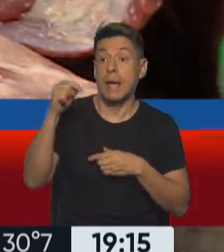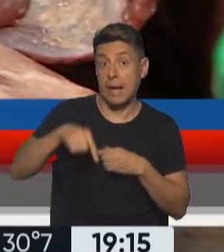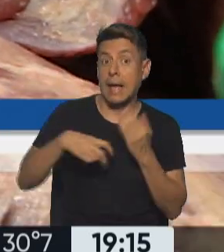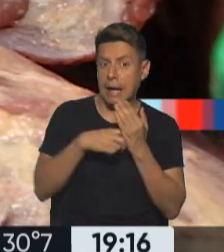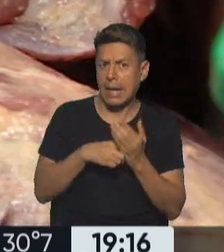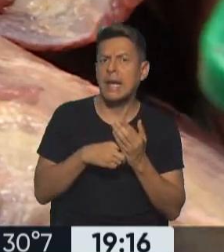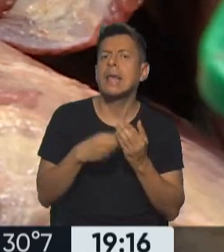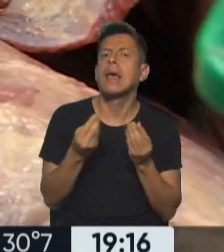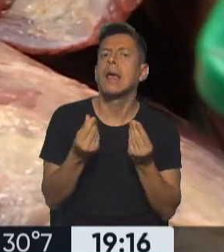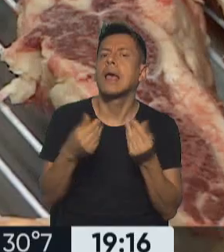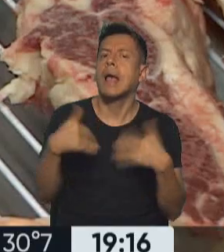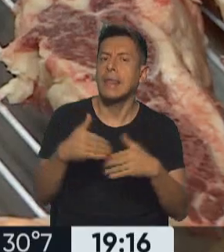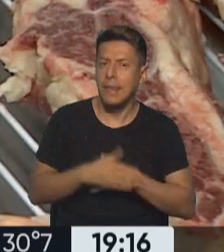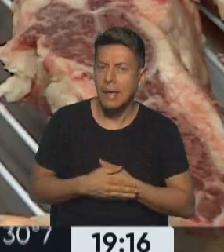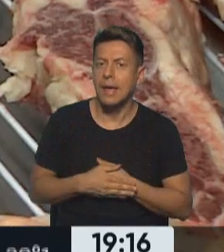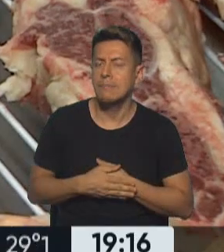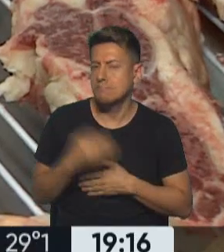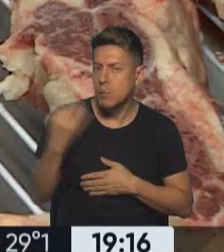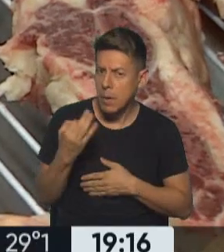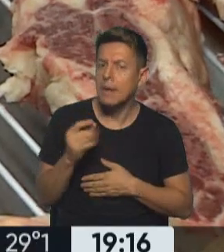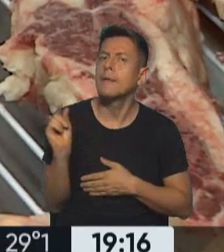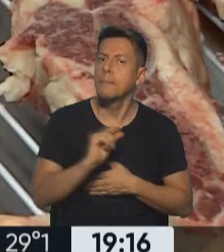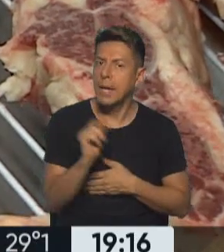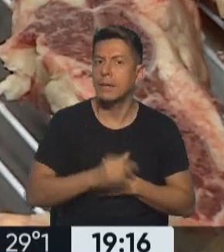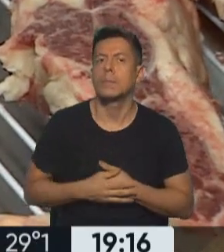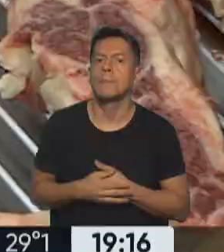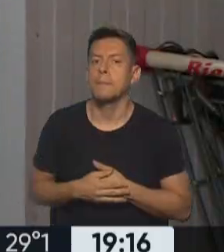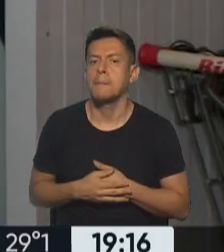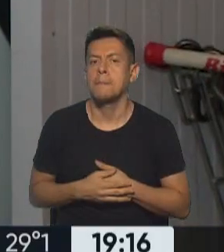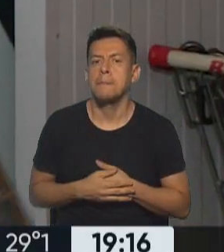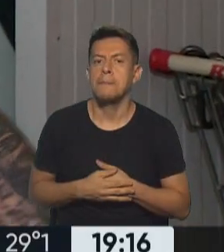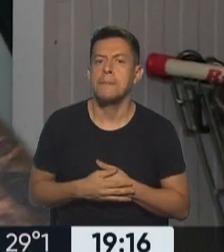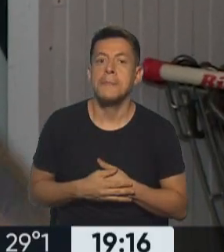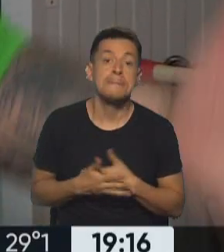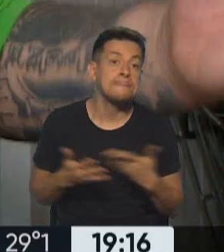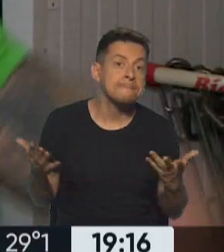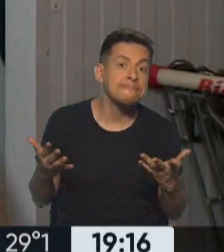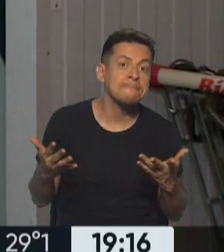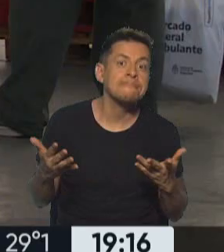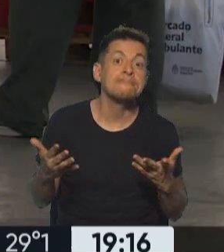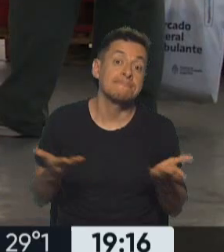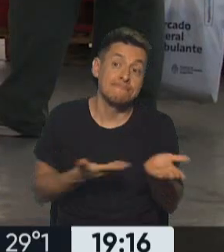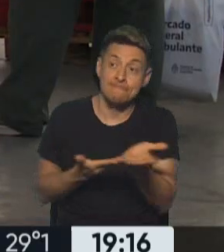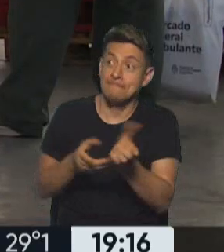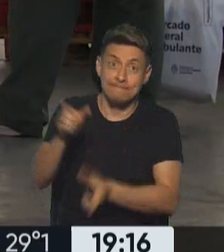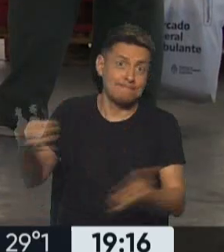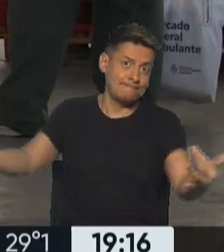con muy buena calidad y muy buenos precios. Así que, bueno, y acá se refleja en la gente que hay acá, ¿no?